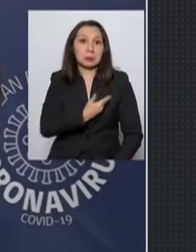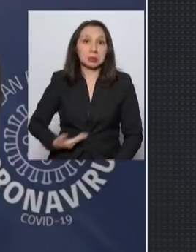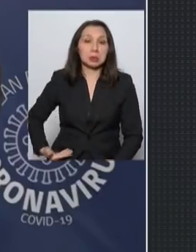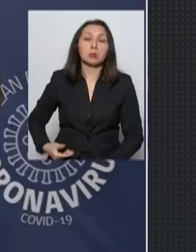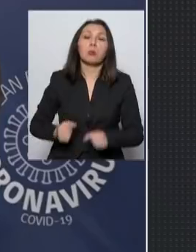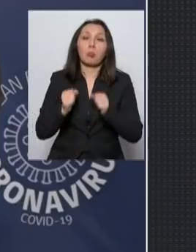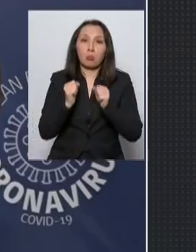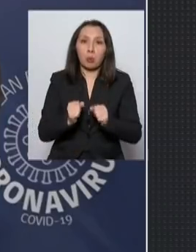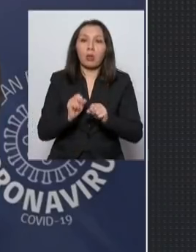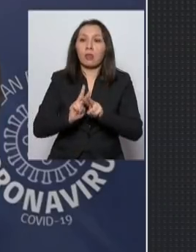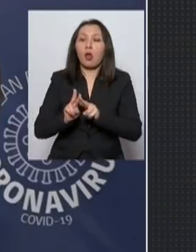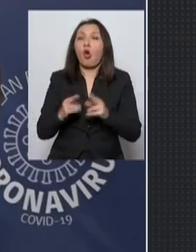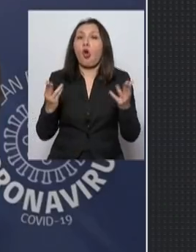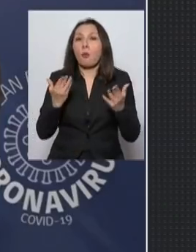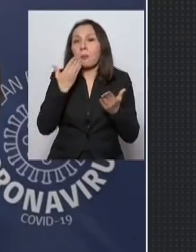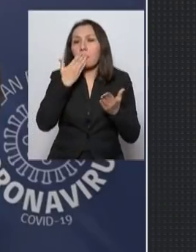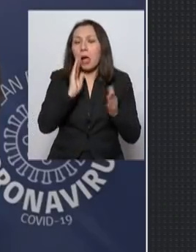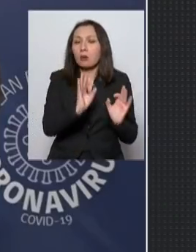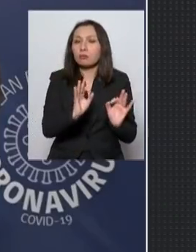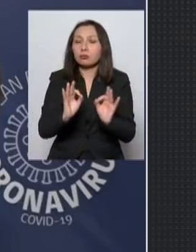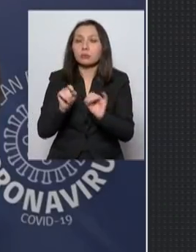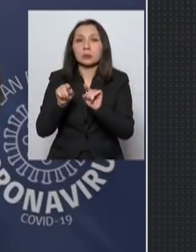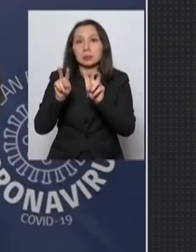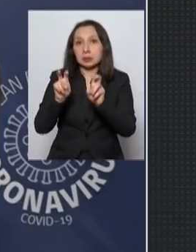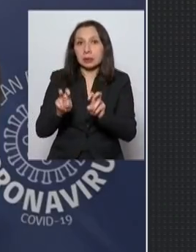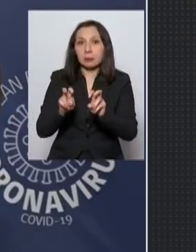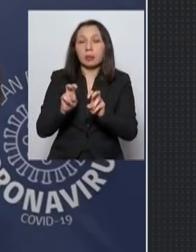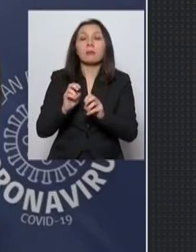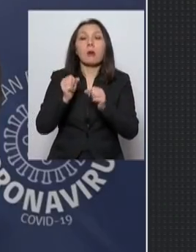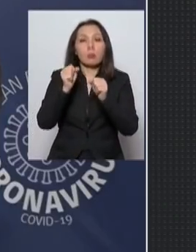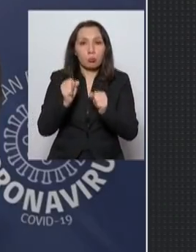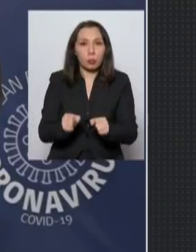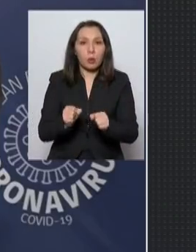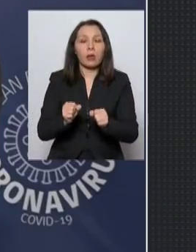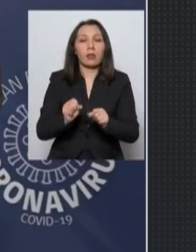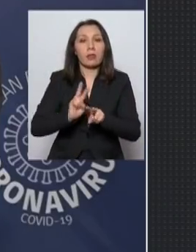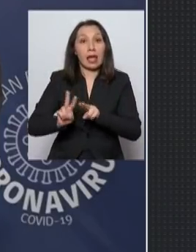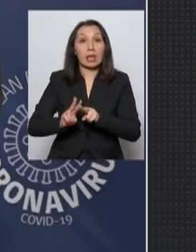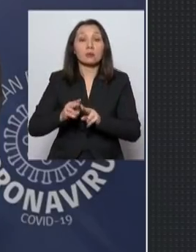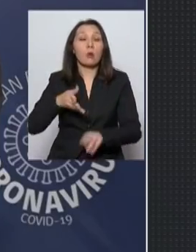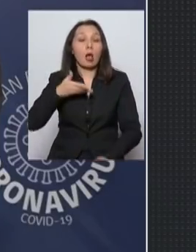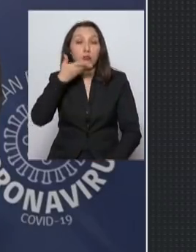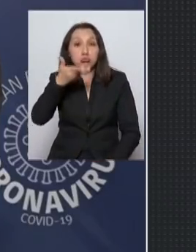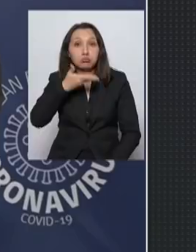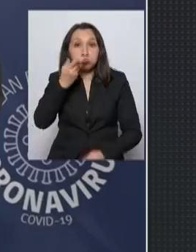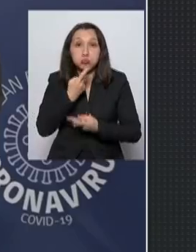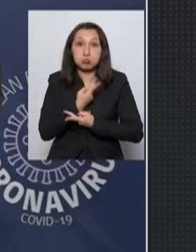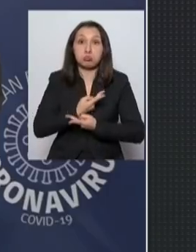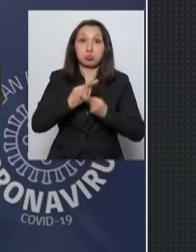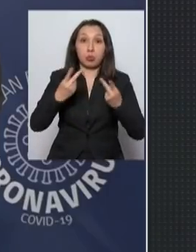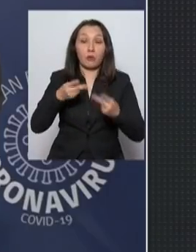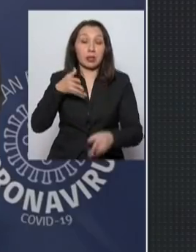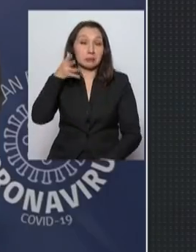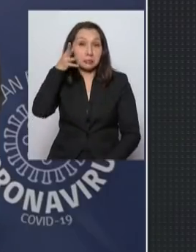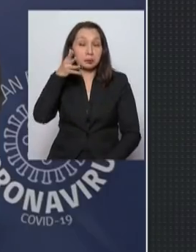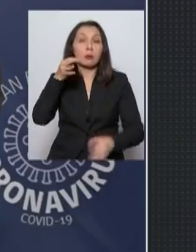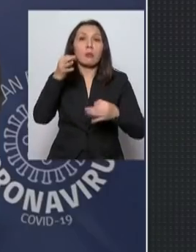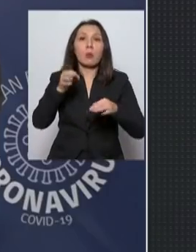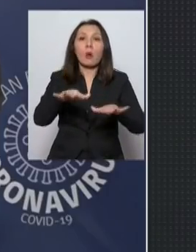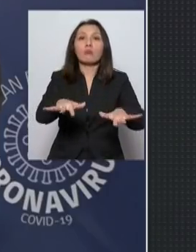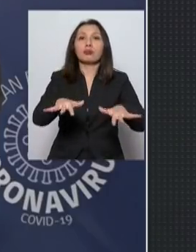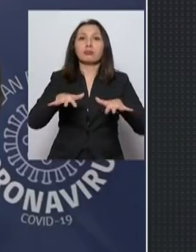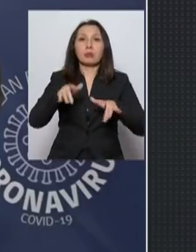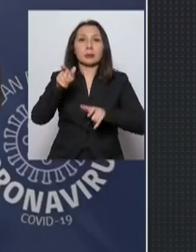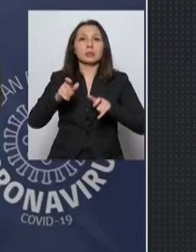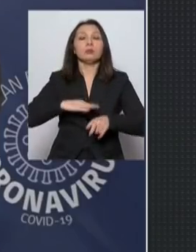las definiciones que estiman más adecuadas para que efectivamente esa cuenta pública cuente con el quórum necesario